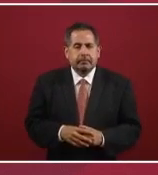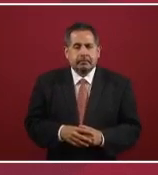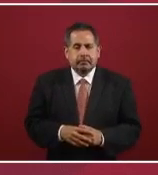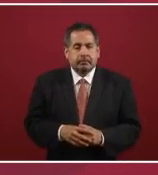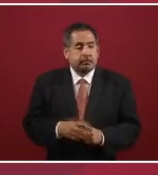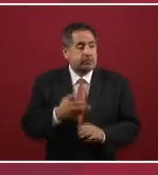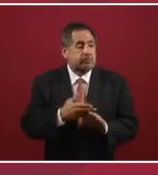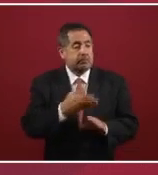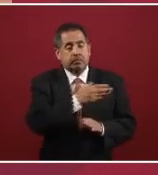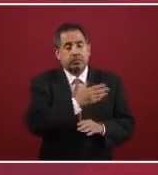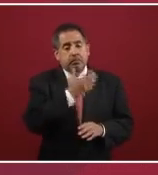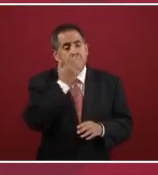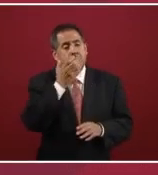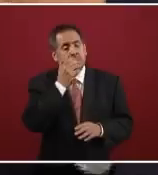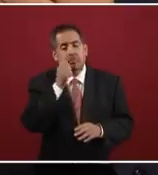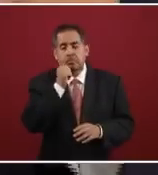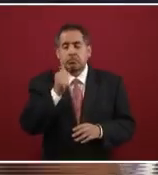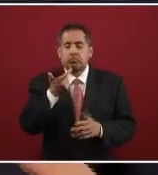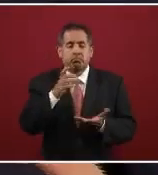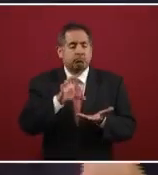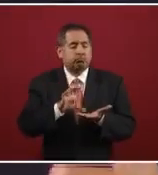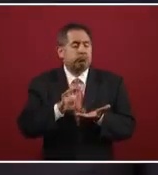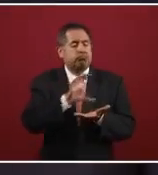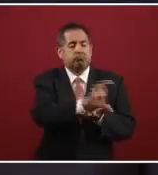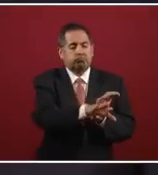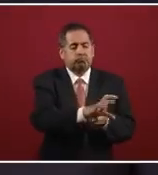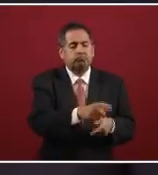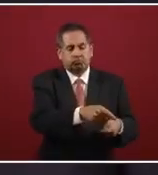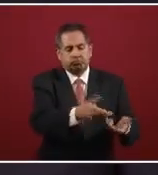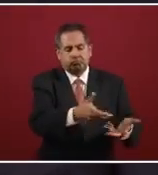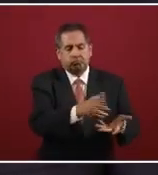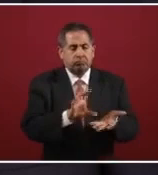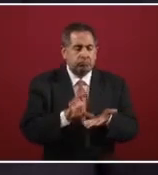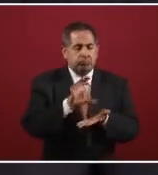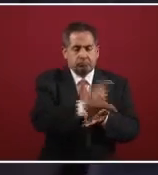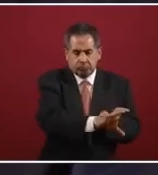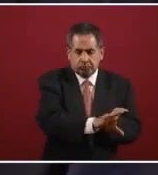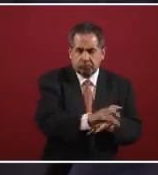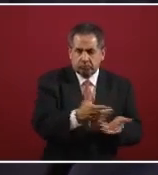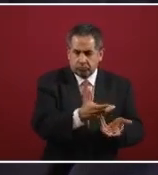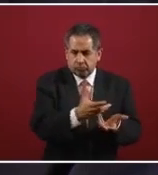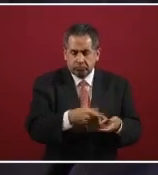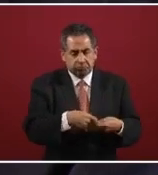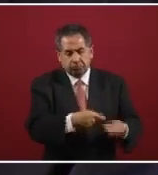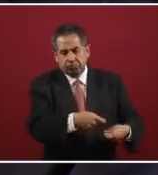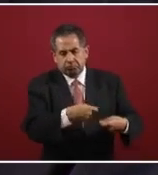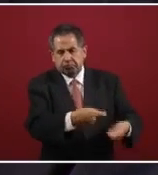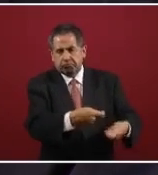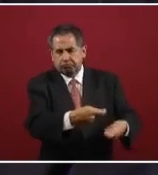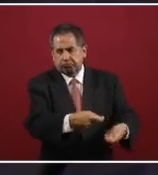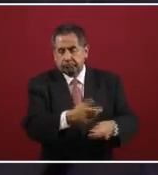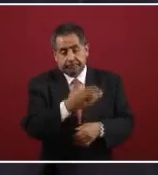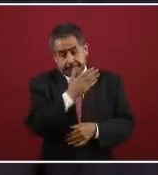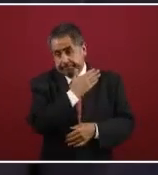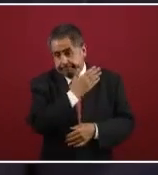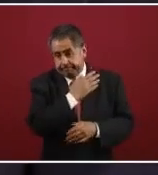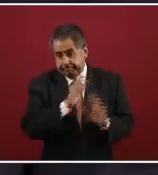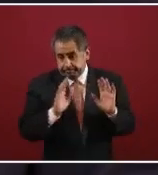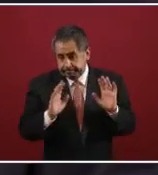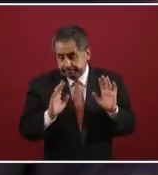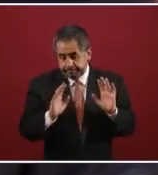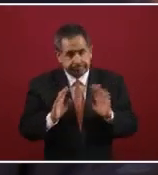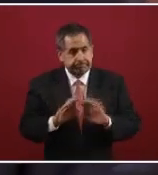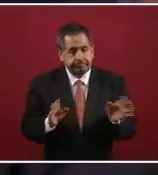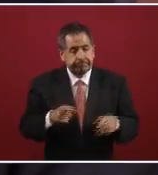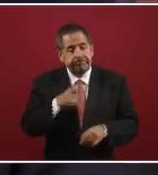acostumbraron a que se les entregara recursos a las organizaciones hicieron